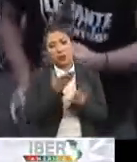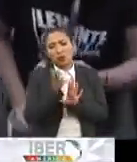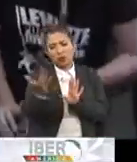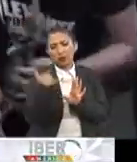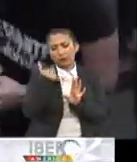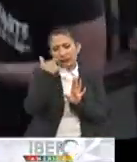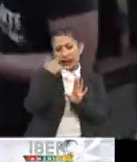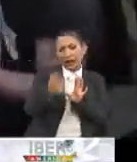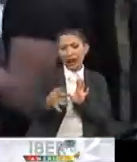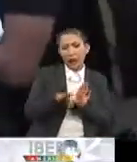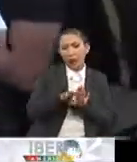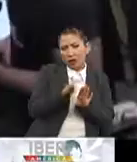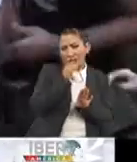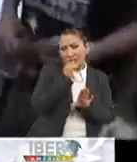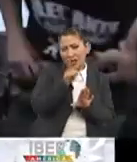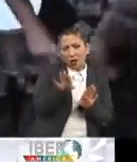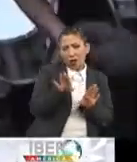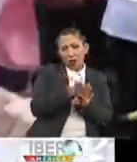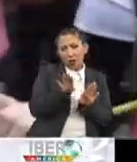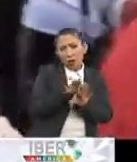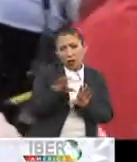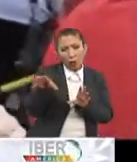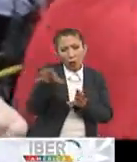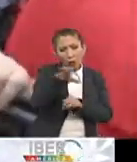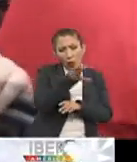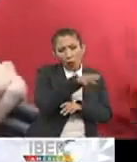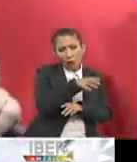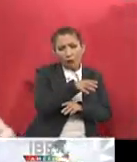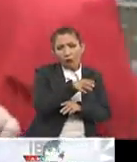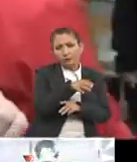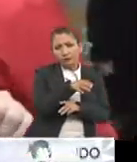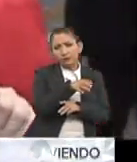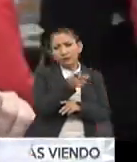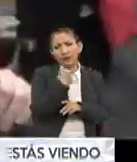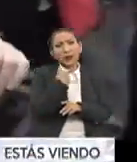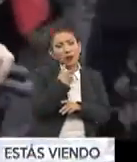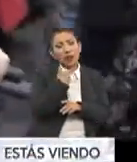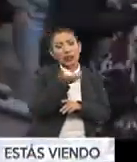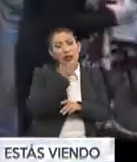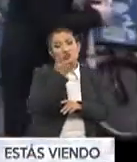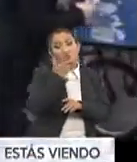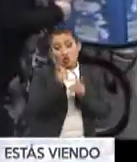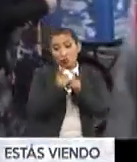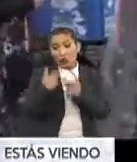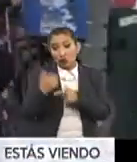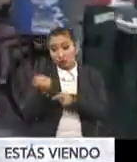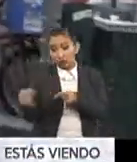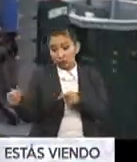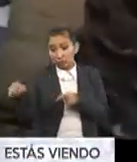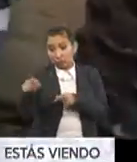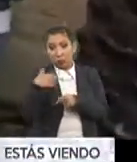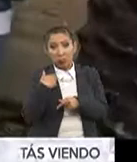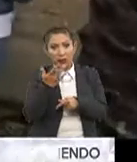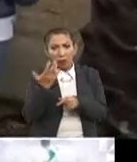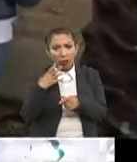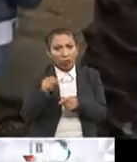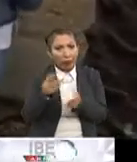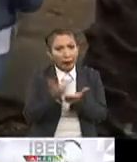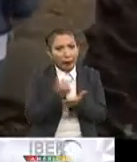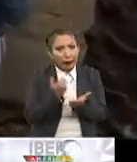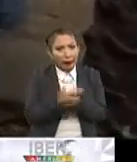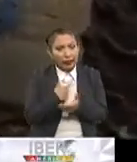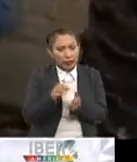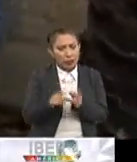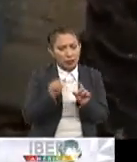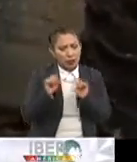atípica. Como digo, se han caído los estamentos de la política tradicional brasileña, y lo que vamos a ver, yo creo,